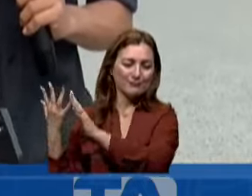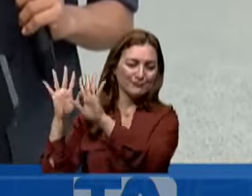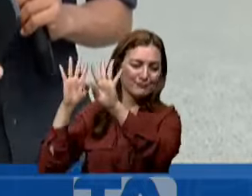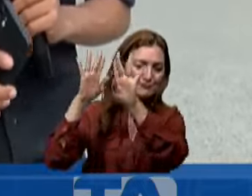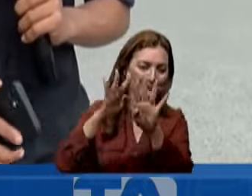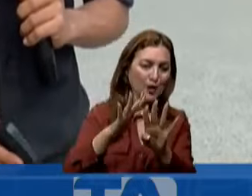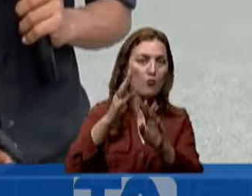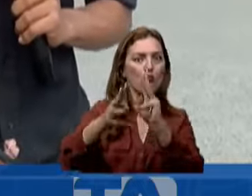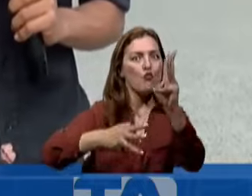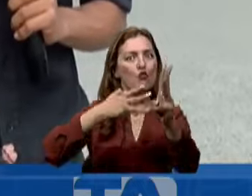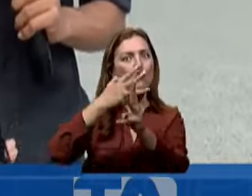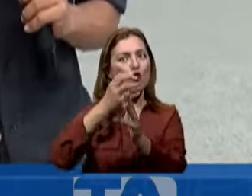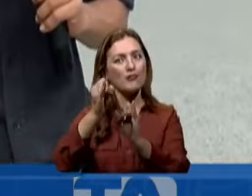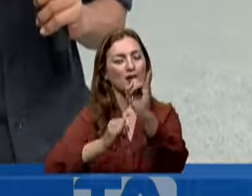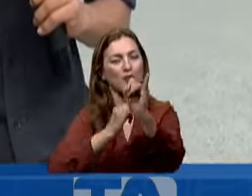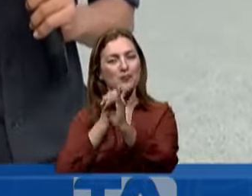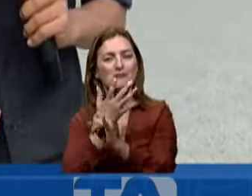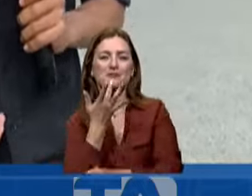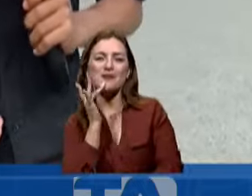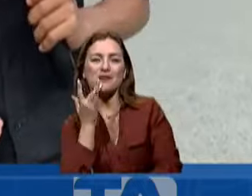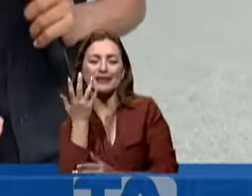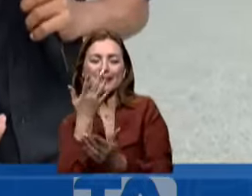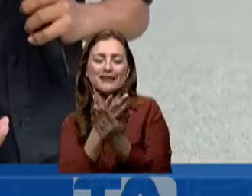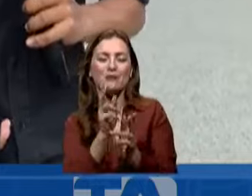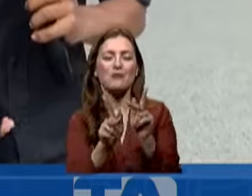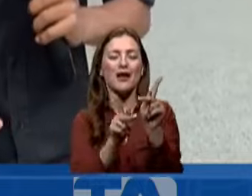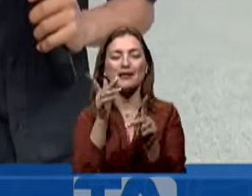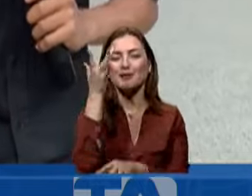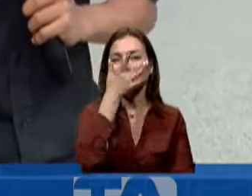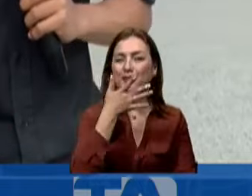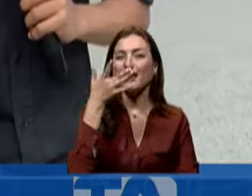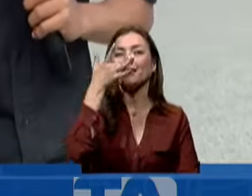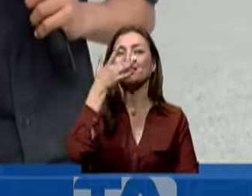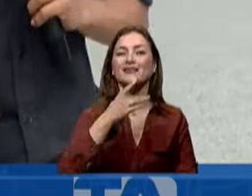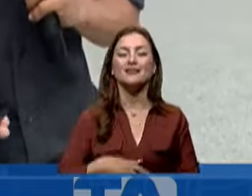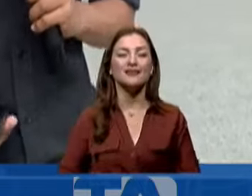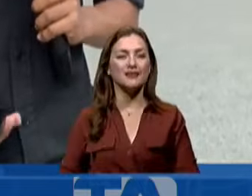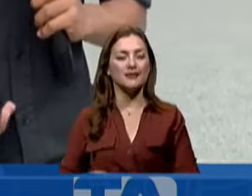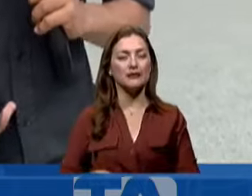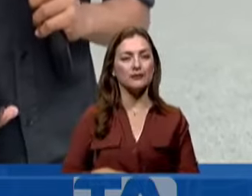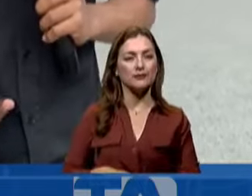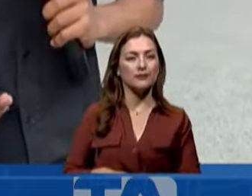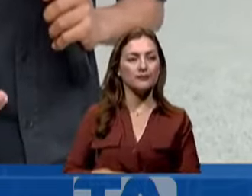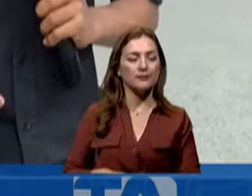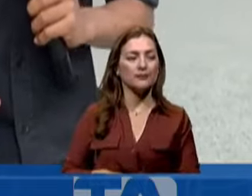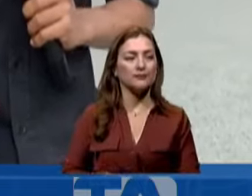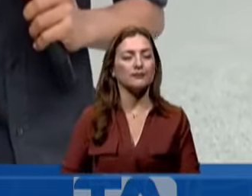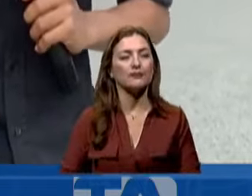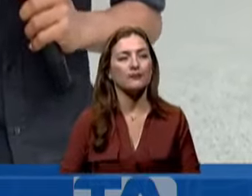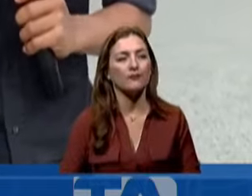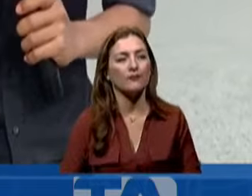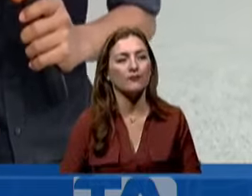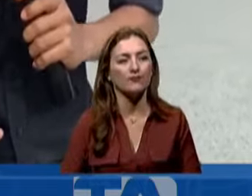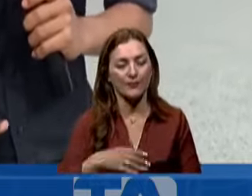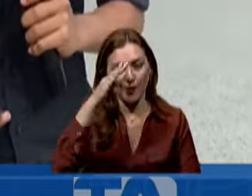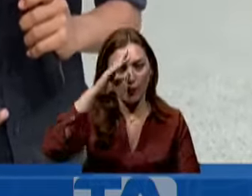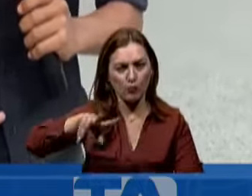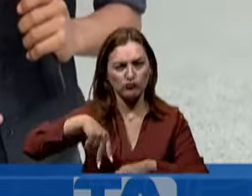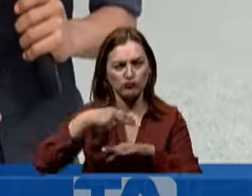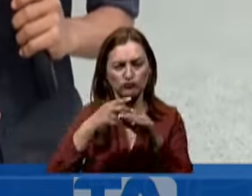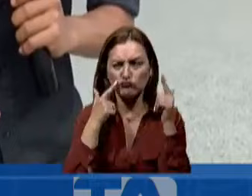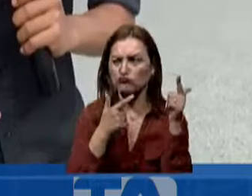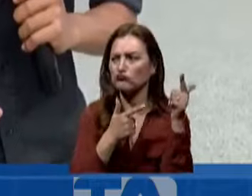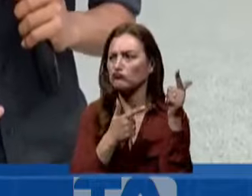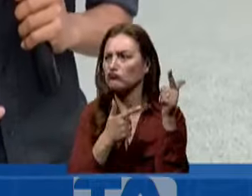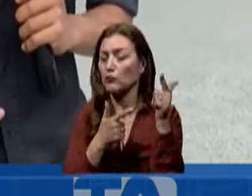partes del mundo prefirieron como destino las playas de Esmeraldas. Al igual, también quiero mostrarles, la Policía Nacional ha estado pendiente de